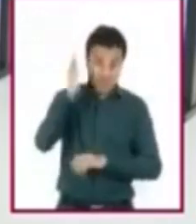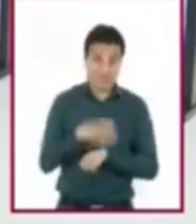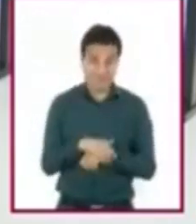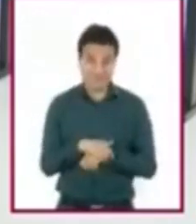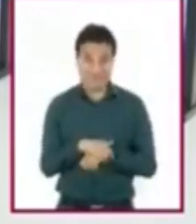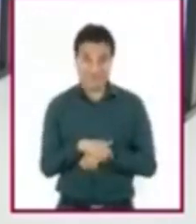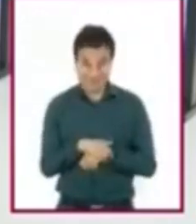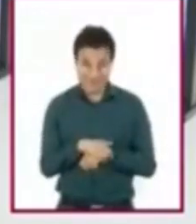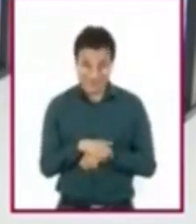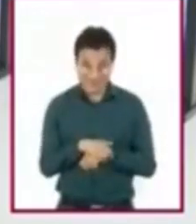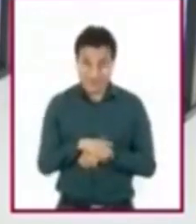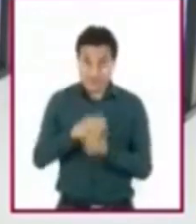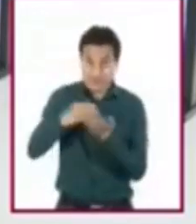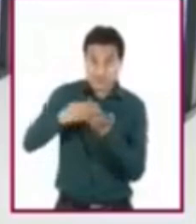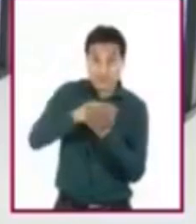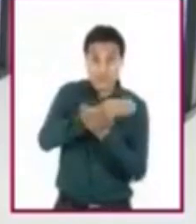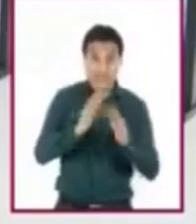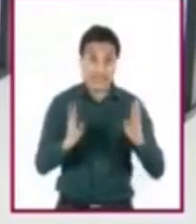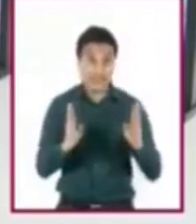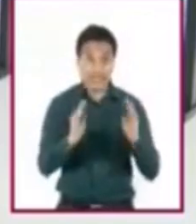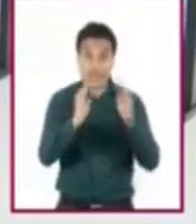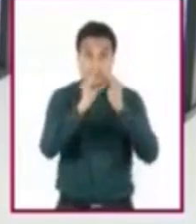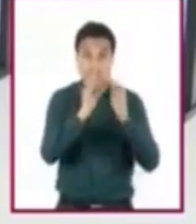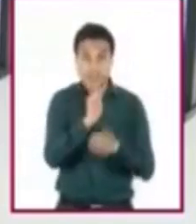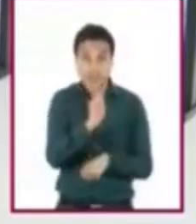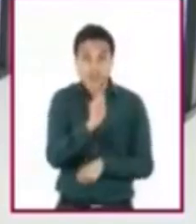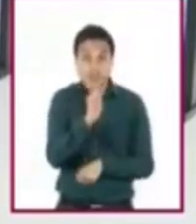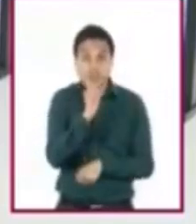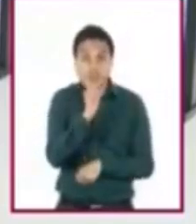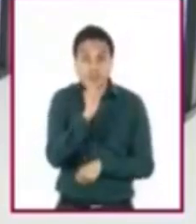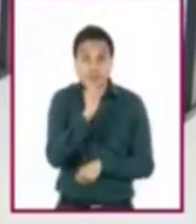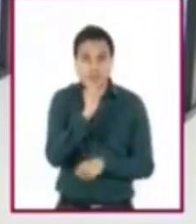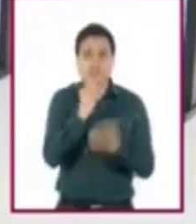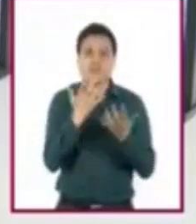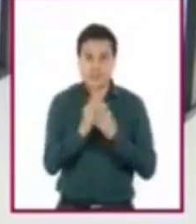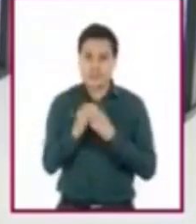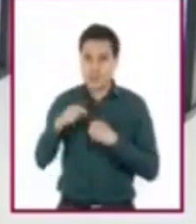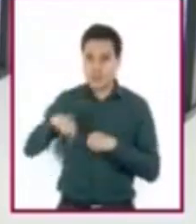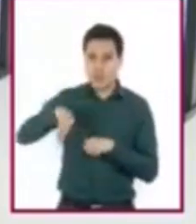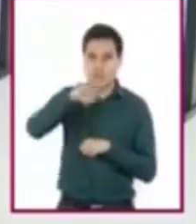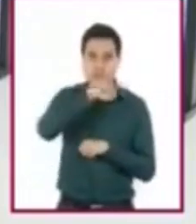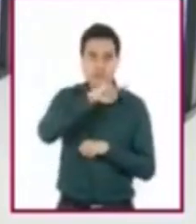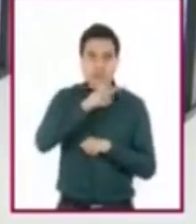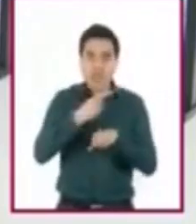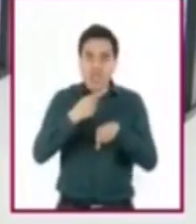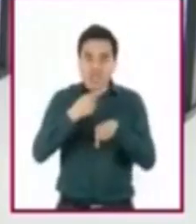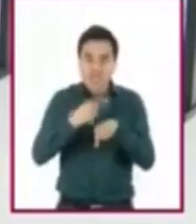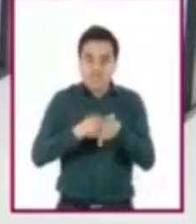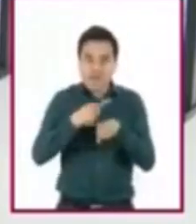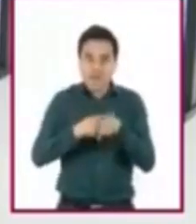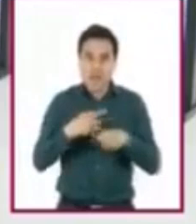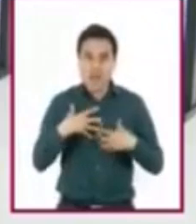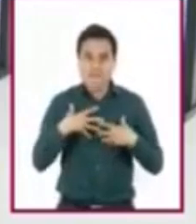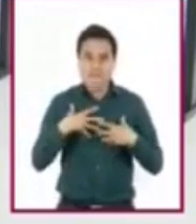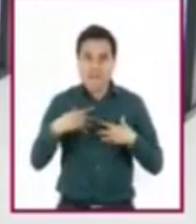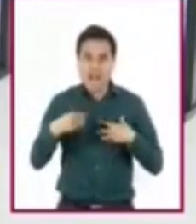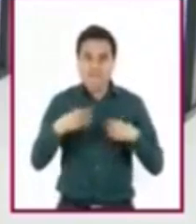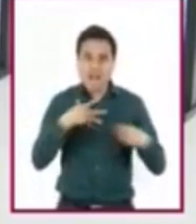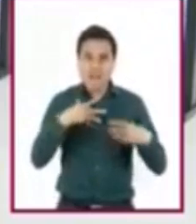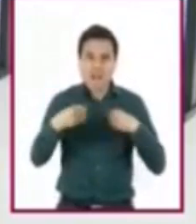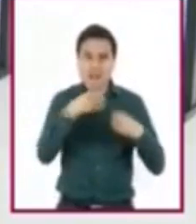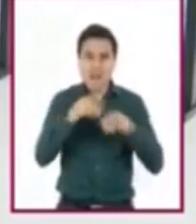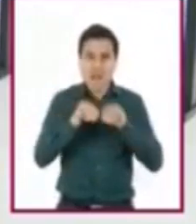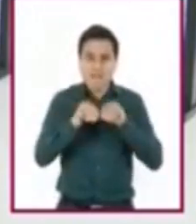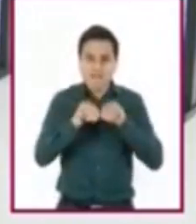del sitio y toma de Tenochtitlán, primero se difundió entre nosotros una gran peste, una enfermedad general. Comenzó